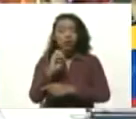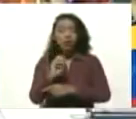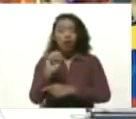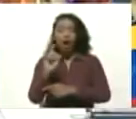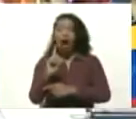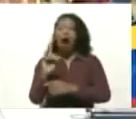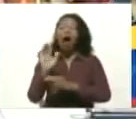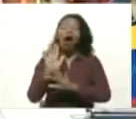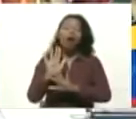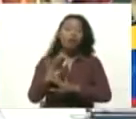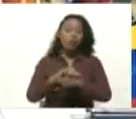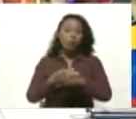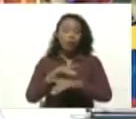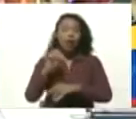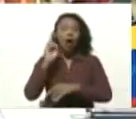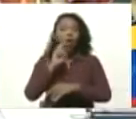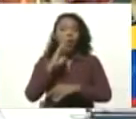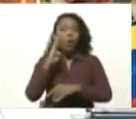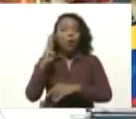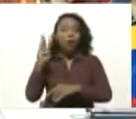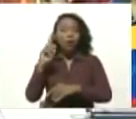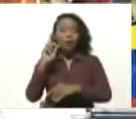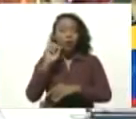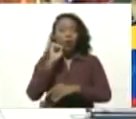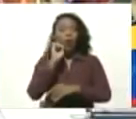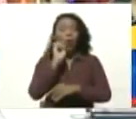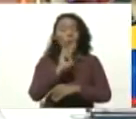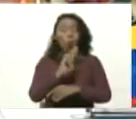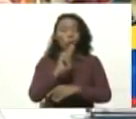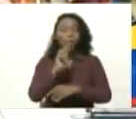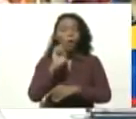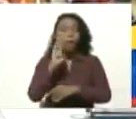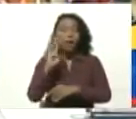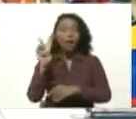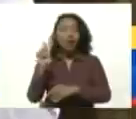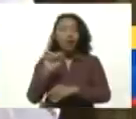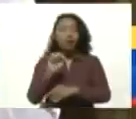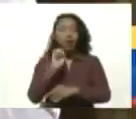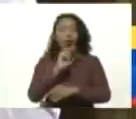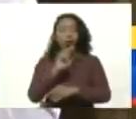Ah, de la UVB, pero estás al lado, casi, sí. UVB, UCB.